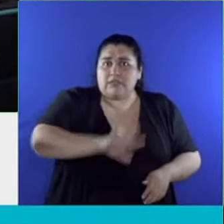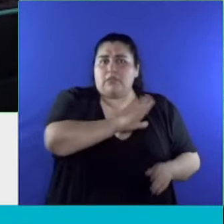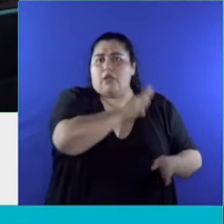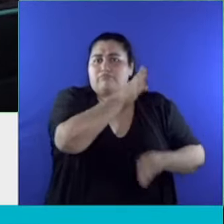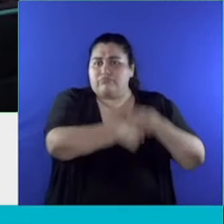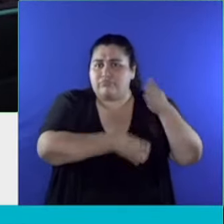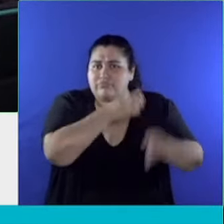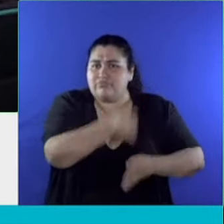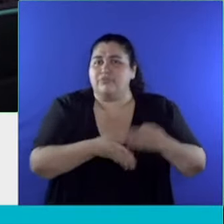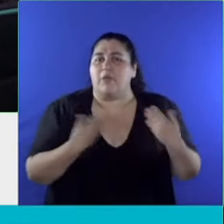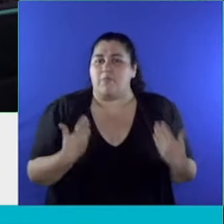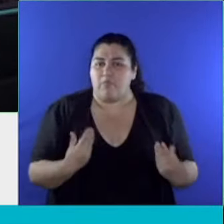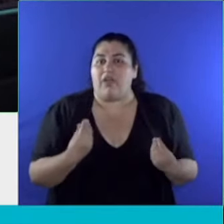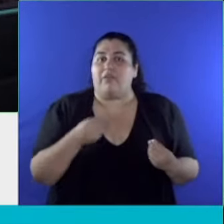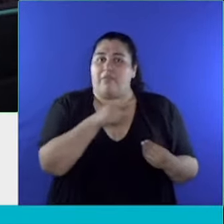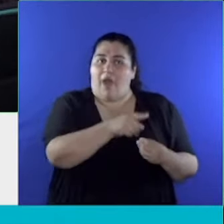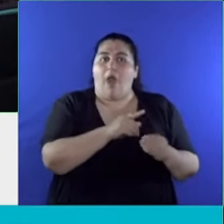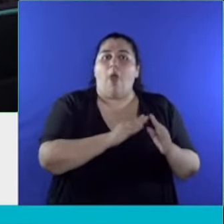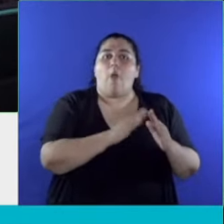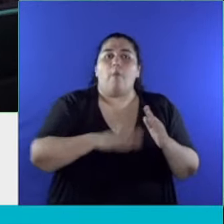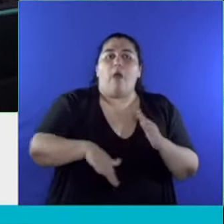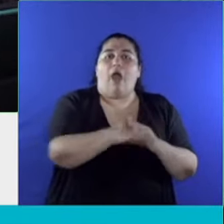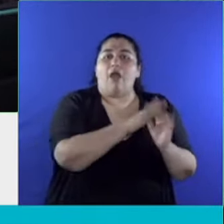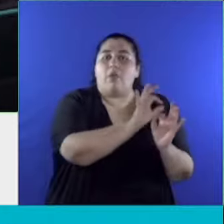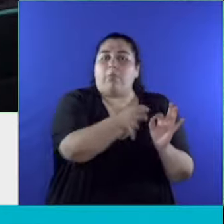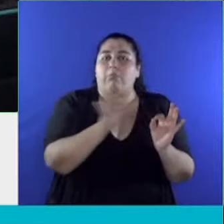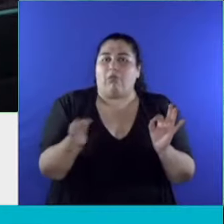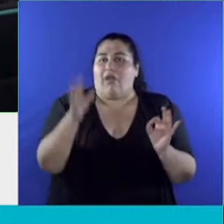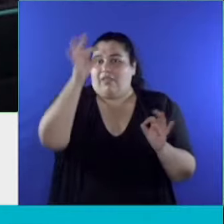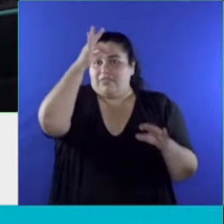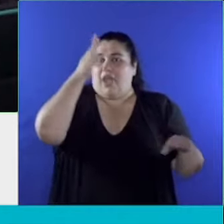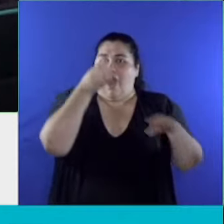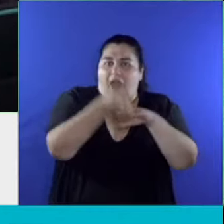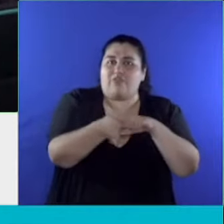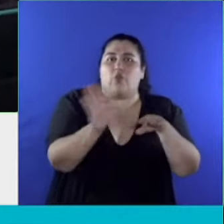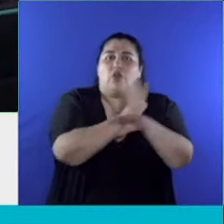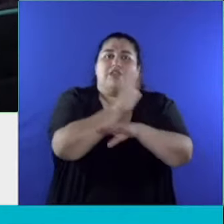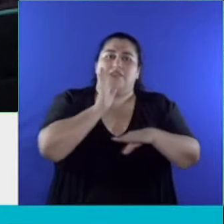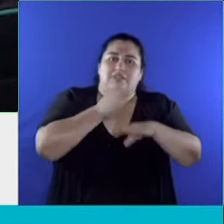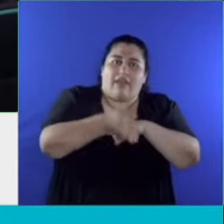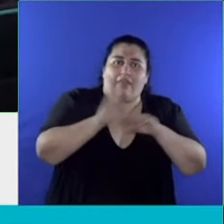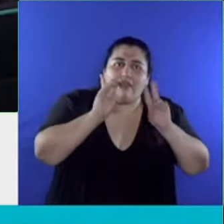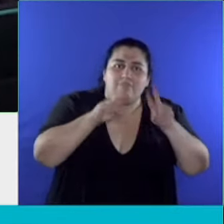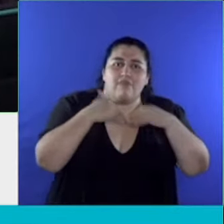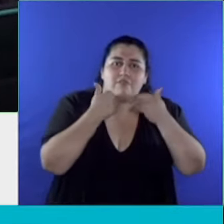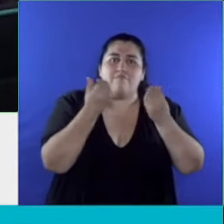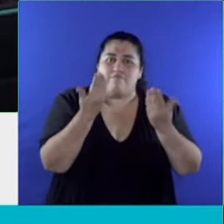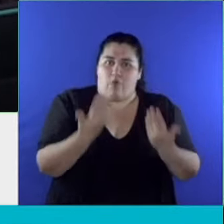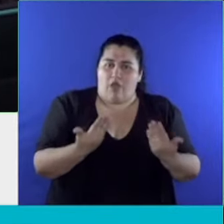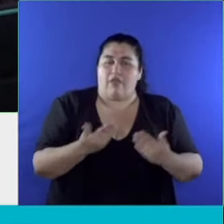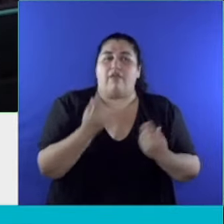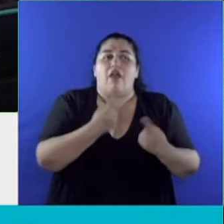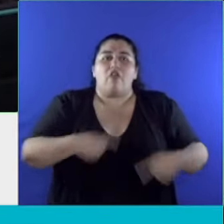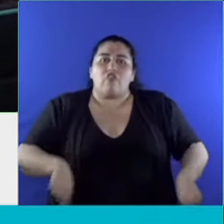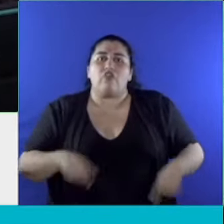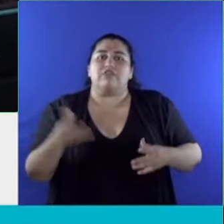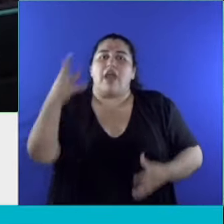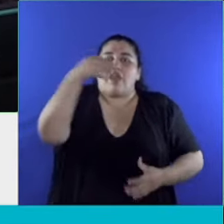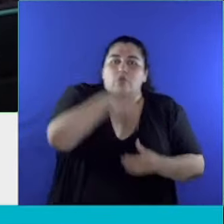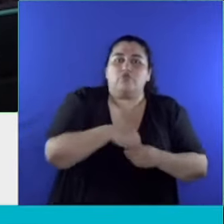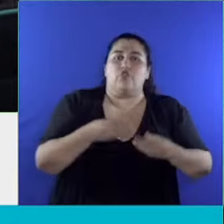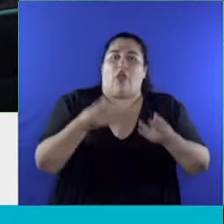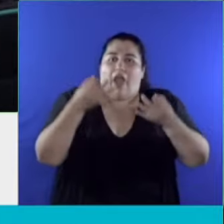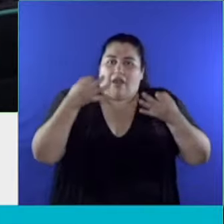acceder para que los pibes de nuestros barrios también puedan Acceder al teatro puedan Acceder al cine puedan acceder a políticas de inclusión de